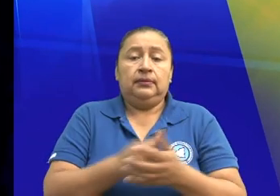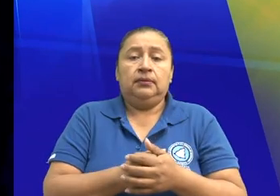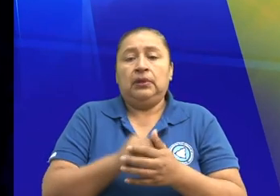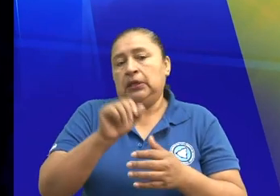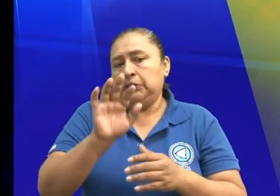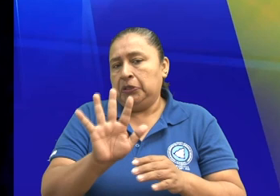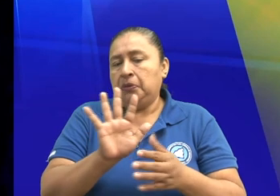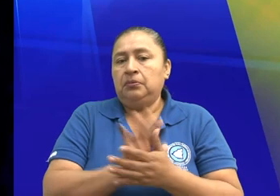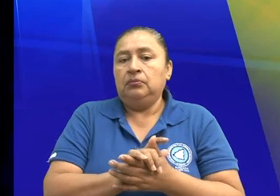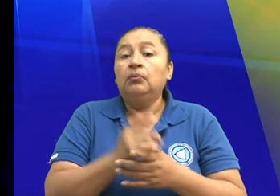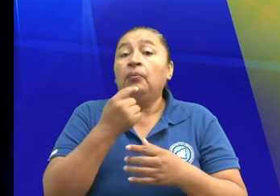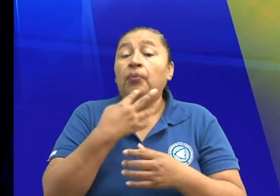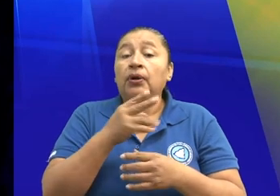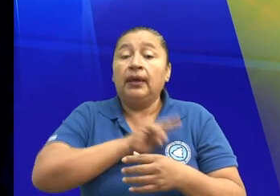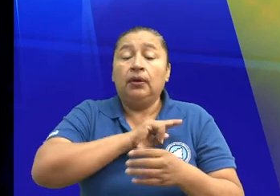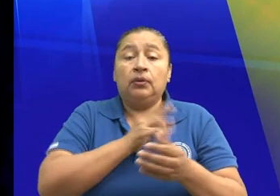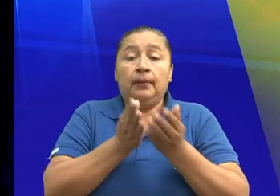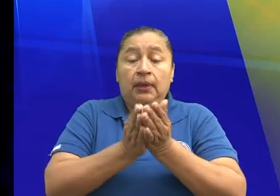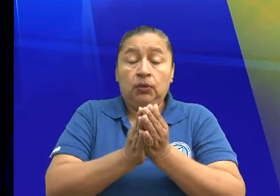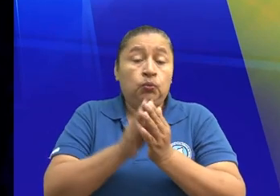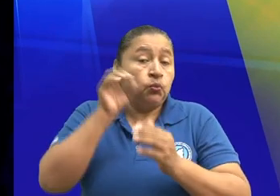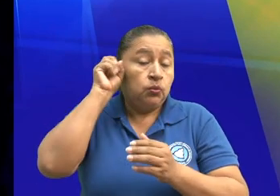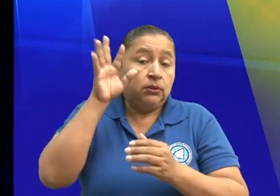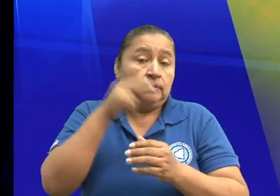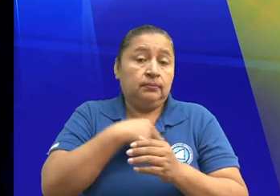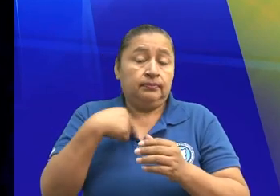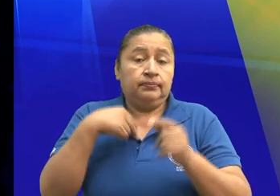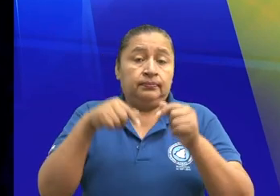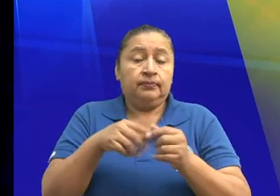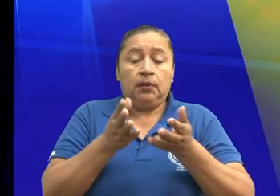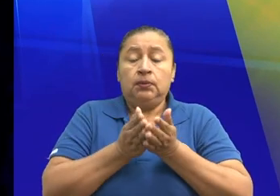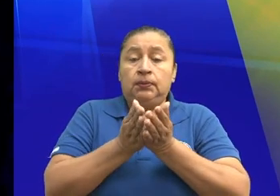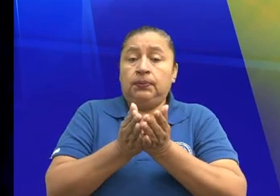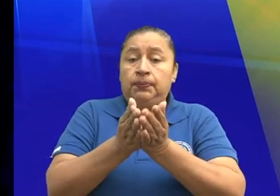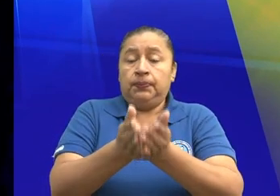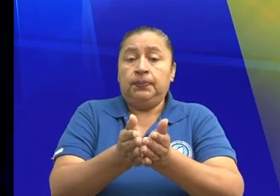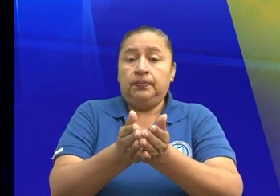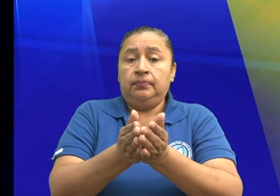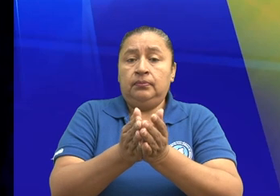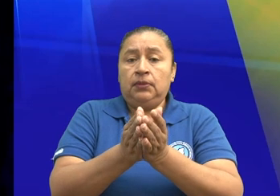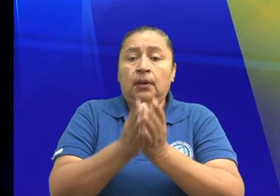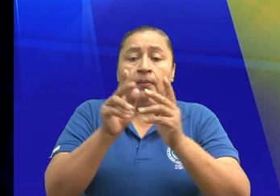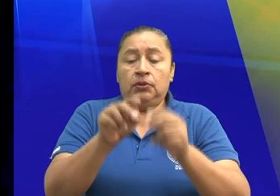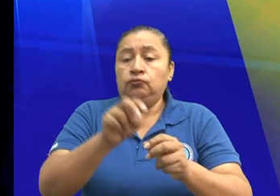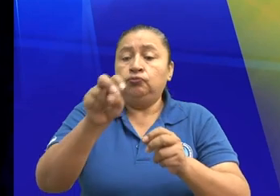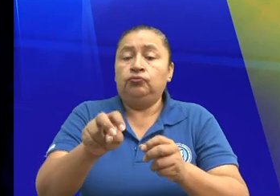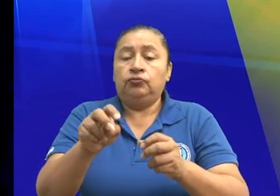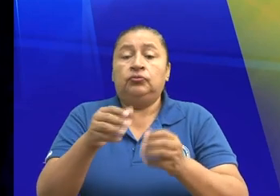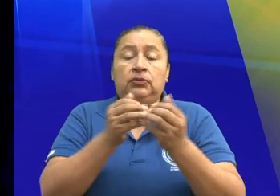las 5. Porque hay una embarcación turística que hace el viaje. Esa gente no se baja en la Isla del